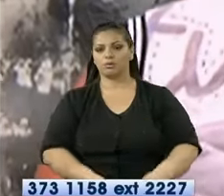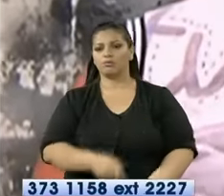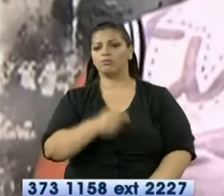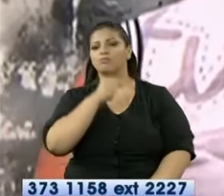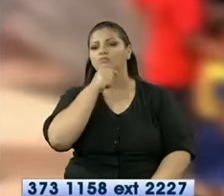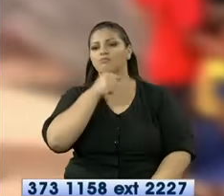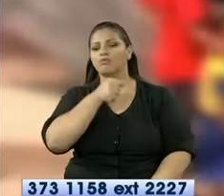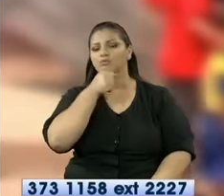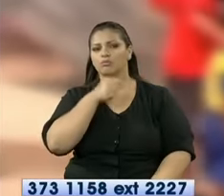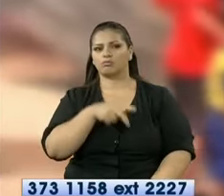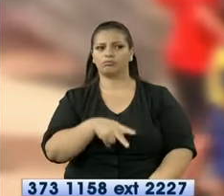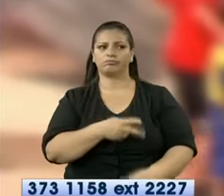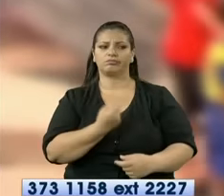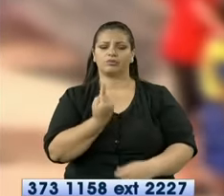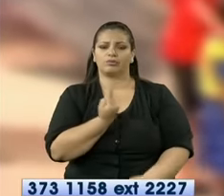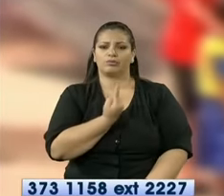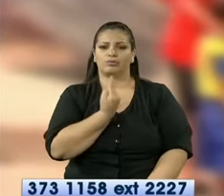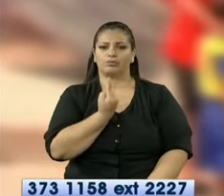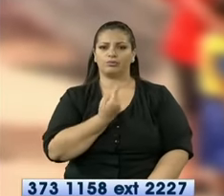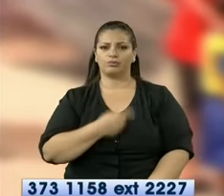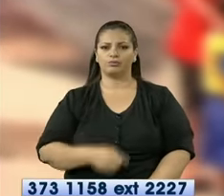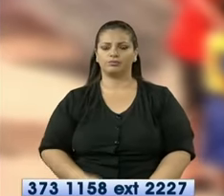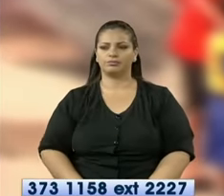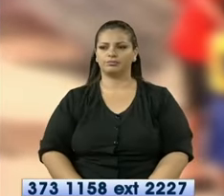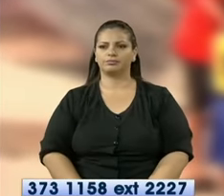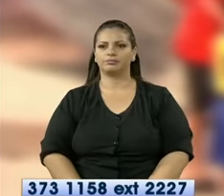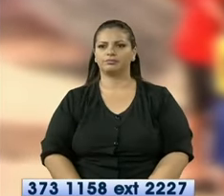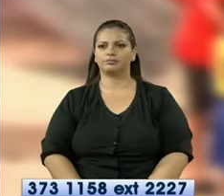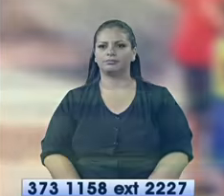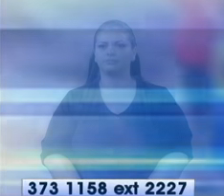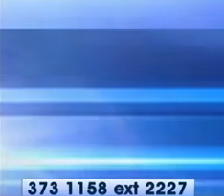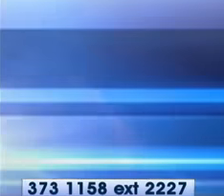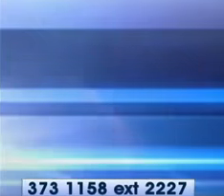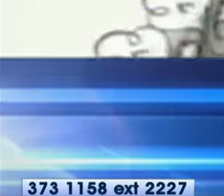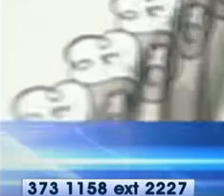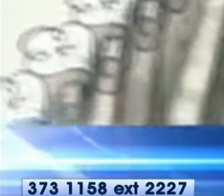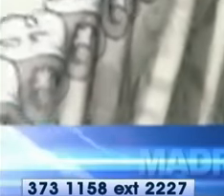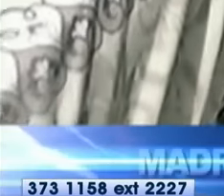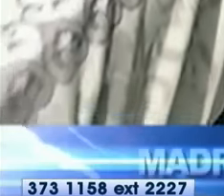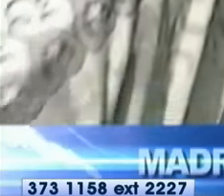ahí. Informó Roselena Vázquez.